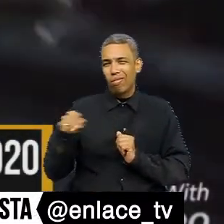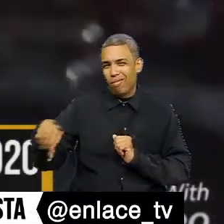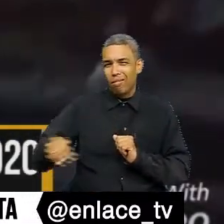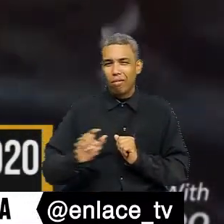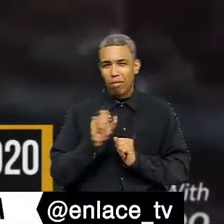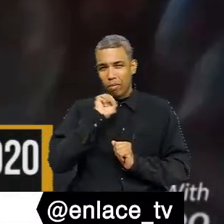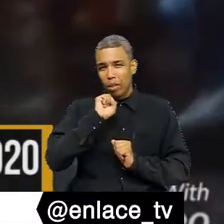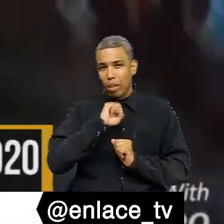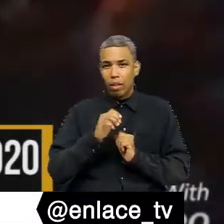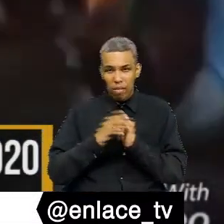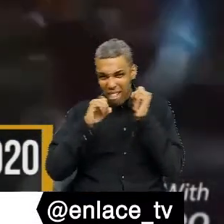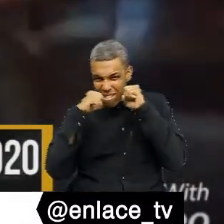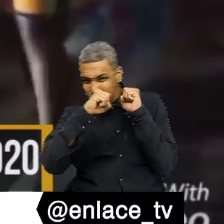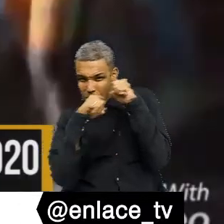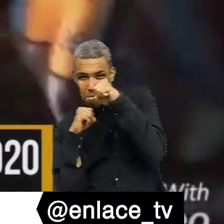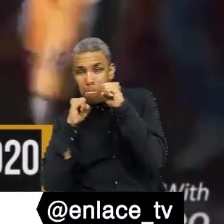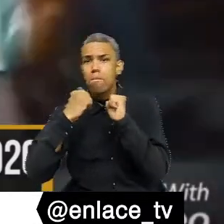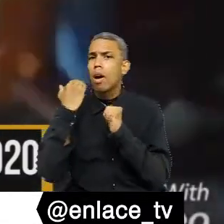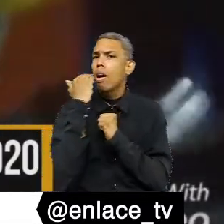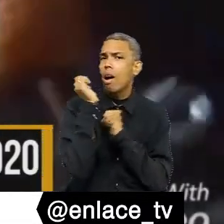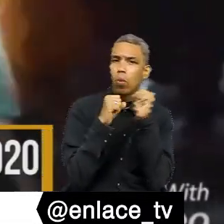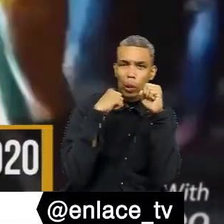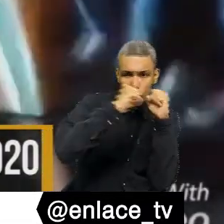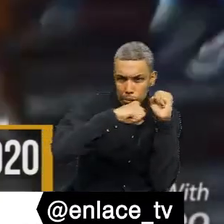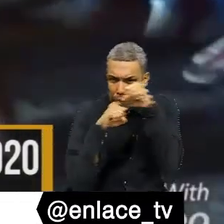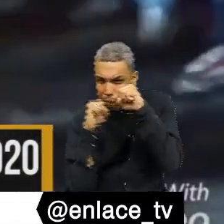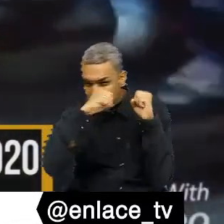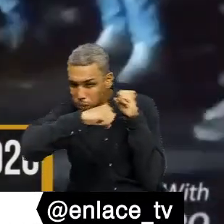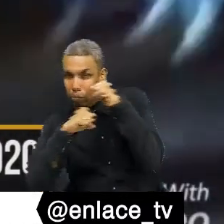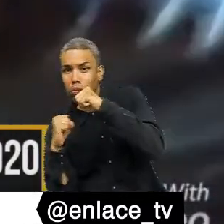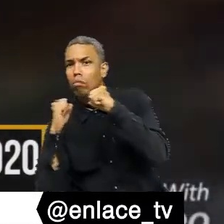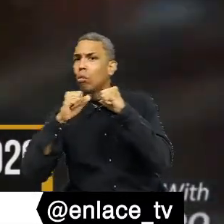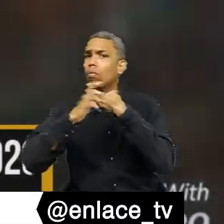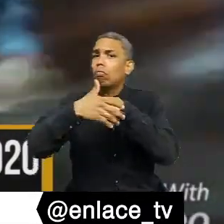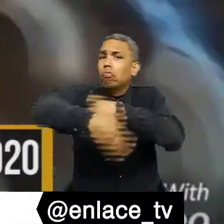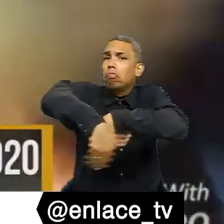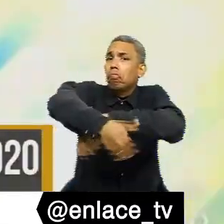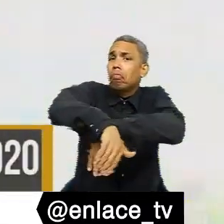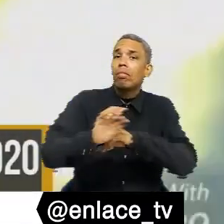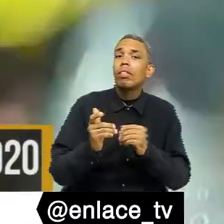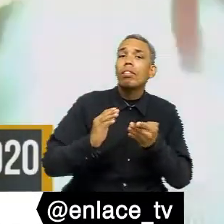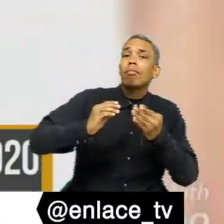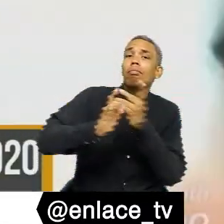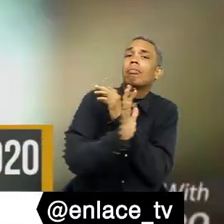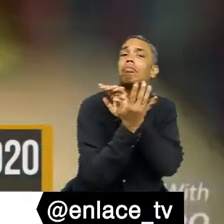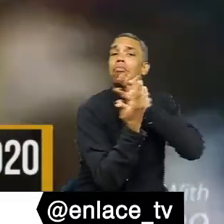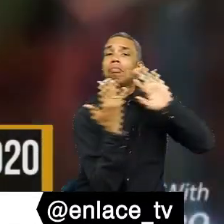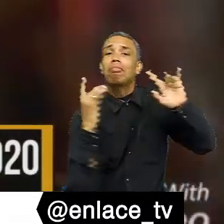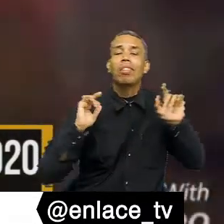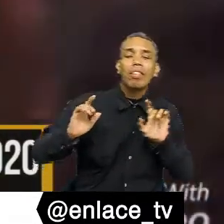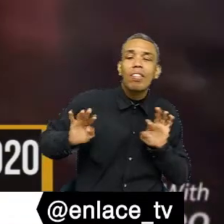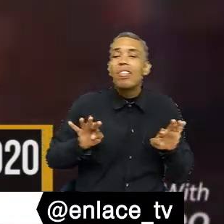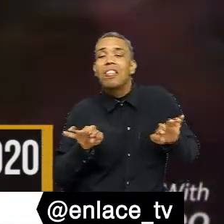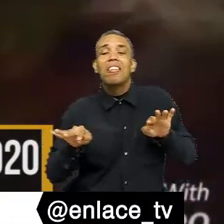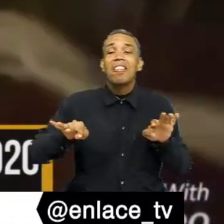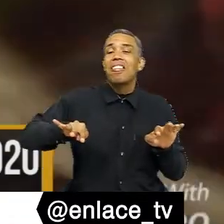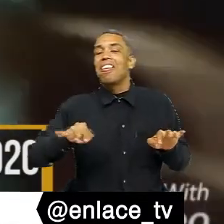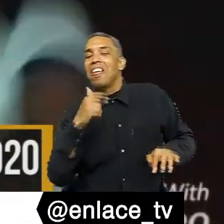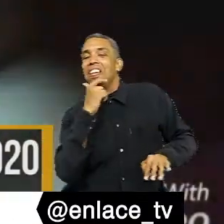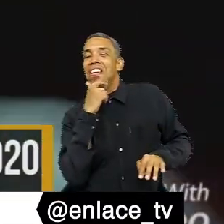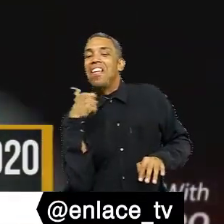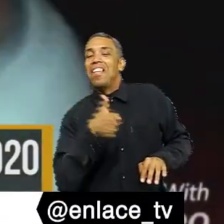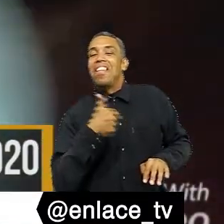las imágenes se ve como dos mujeres se enfrentan a golpes en plena vía pública, mientras son observadas y animadas por espectadores, quienes para